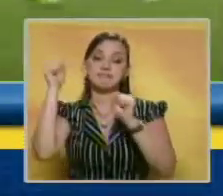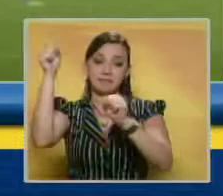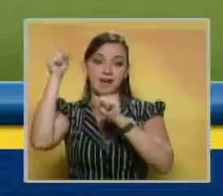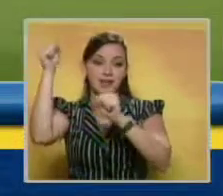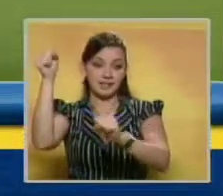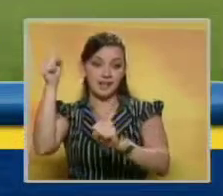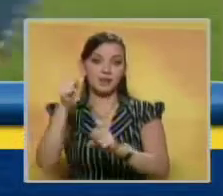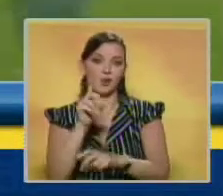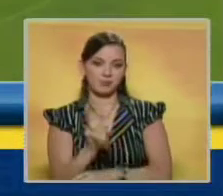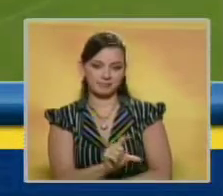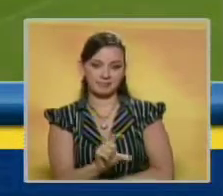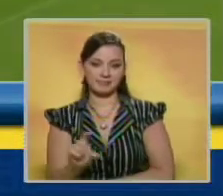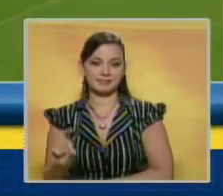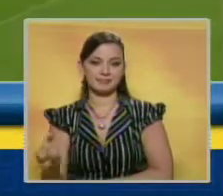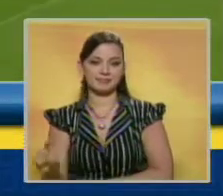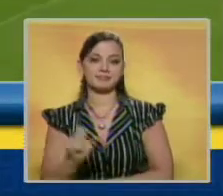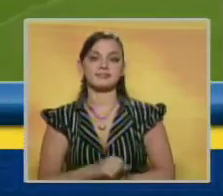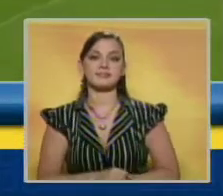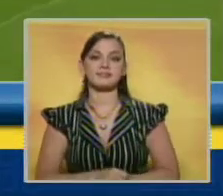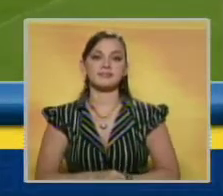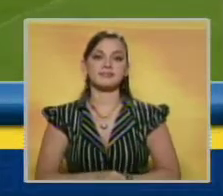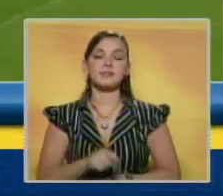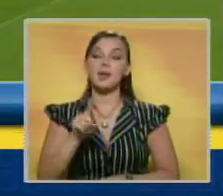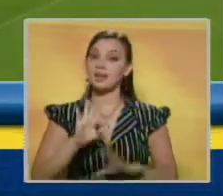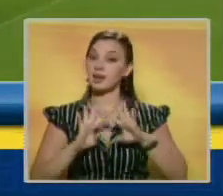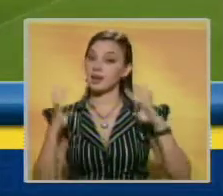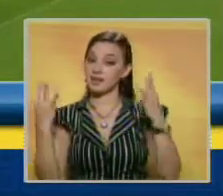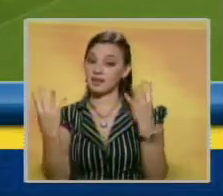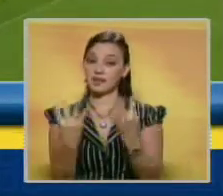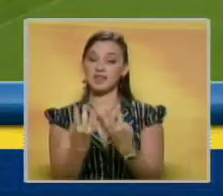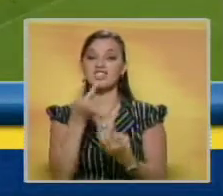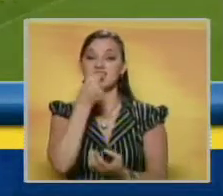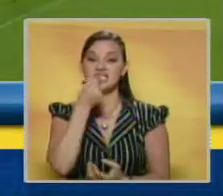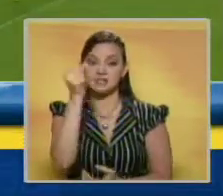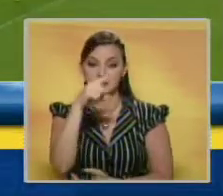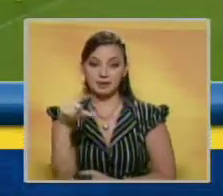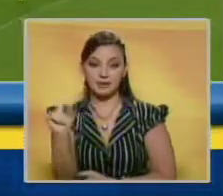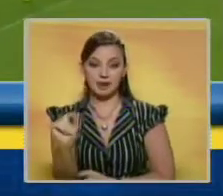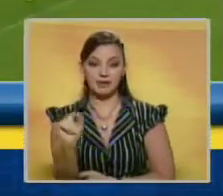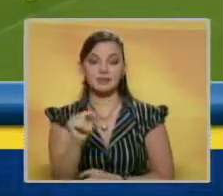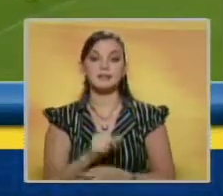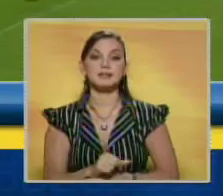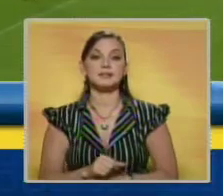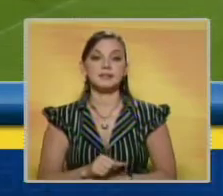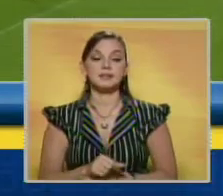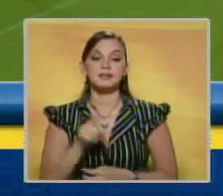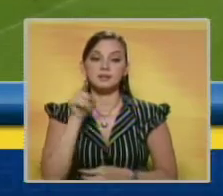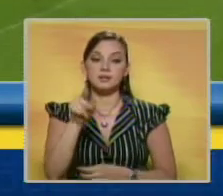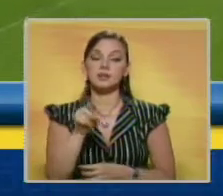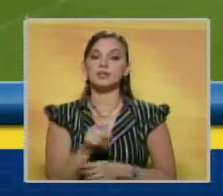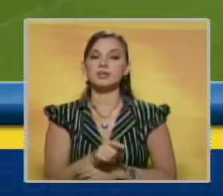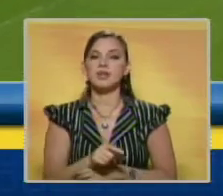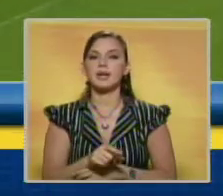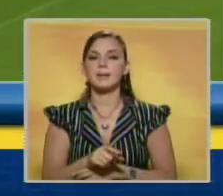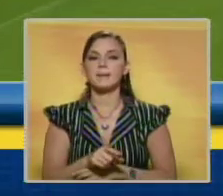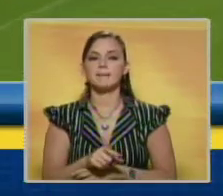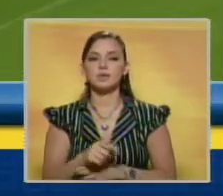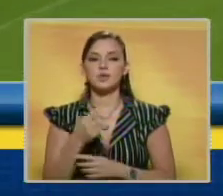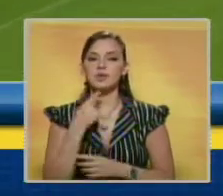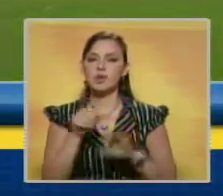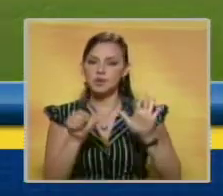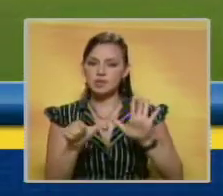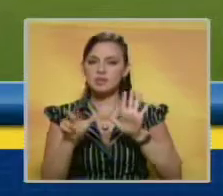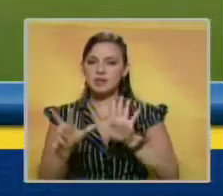Sampdoria 2-0 en el Estadio Olímpico de la capital italiana. Lorenzo De Silvestri a los 60 y Luis Muriel a los